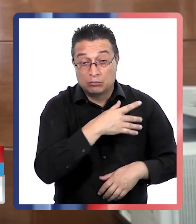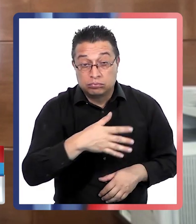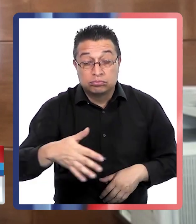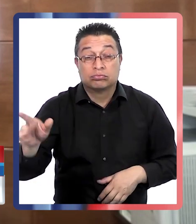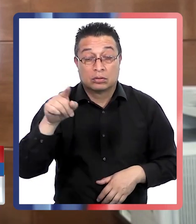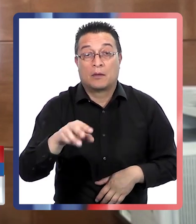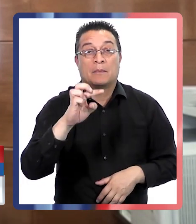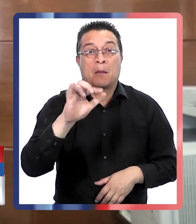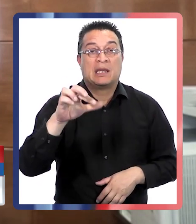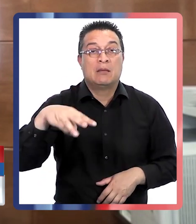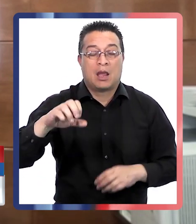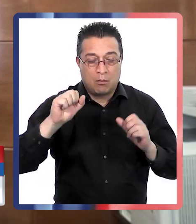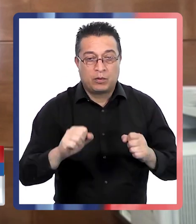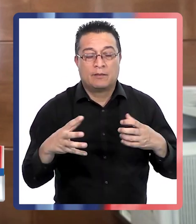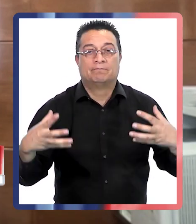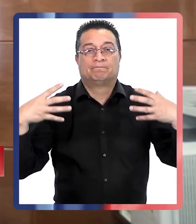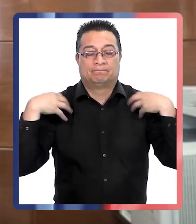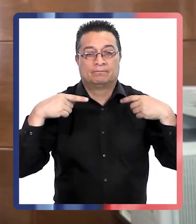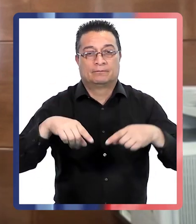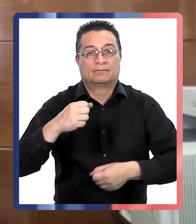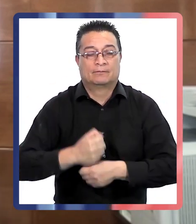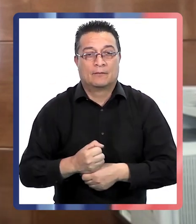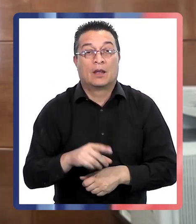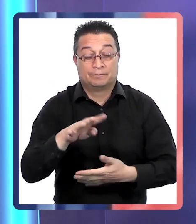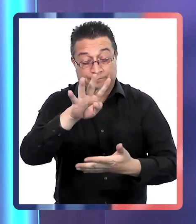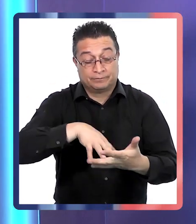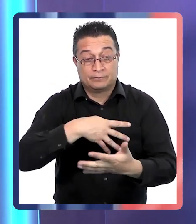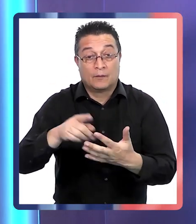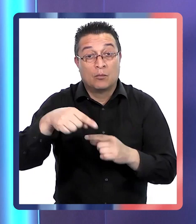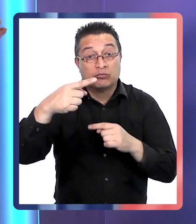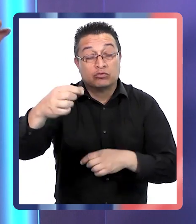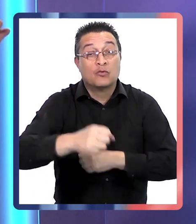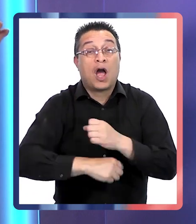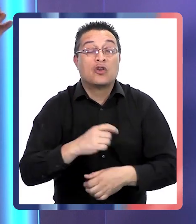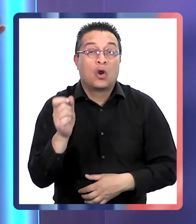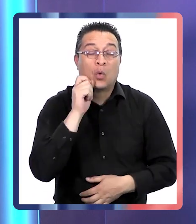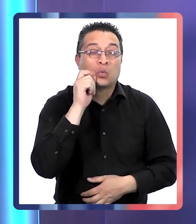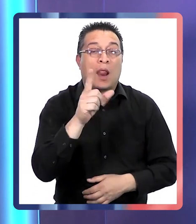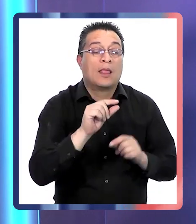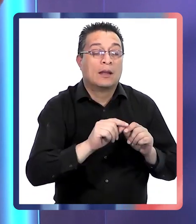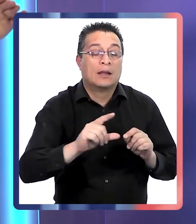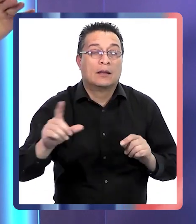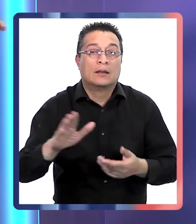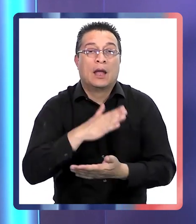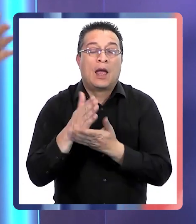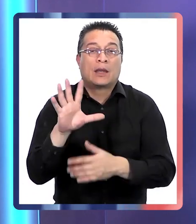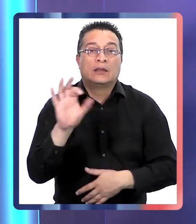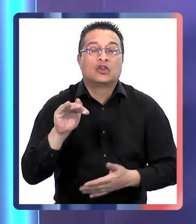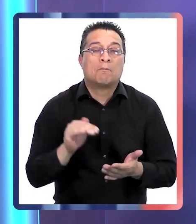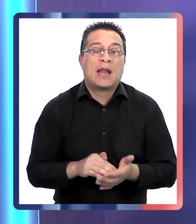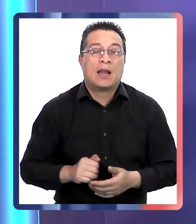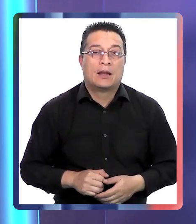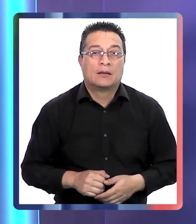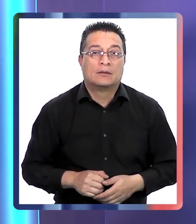tiempo también las pymes puedan irse haciendo cargo de esta tarea. Y en el cronograma de los próximos años, entonces, ¿cuál va a ser la gradualidad hasta llegar a los